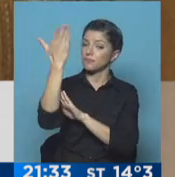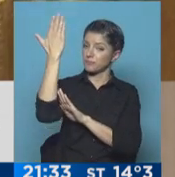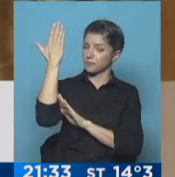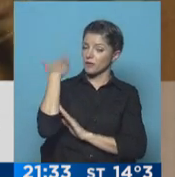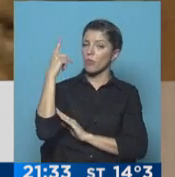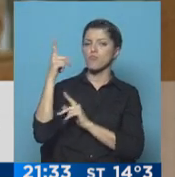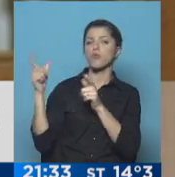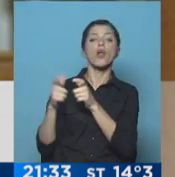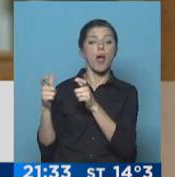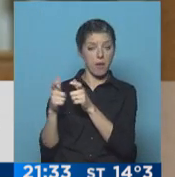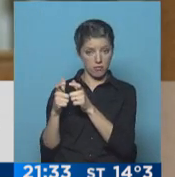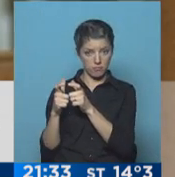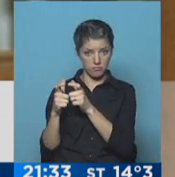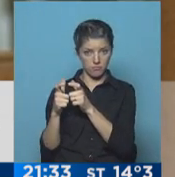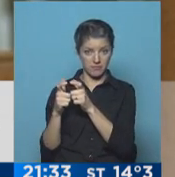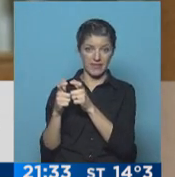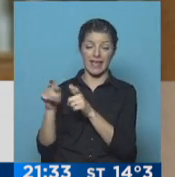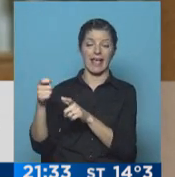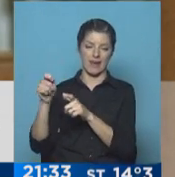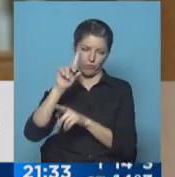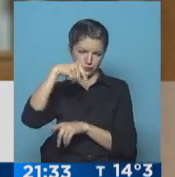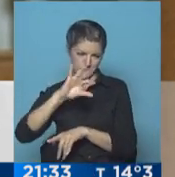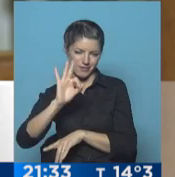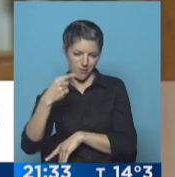un programa, en el canal ya sabemos cuál,